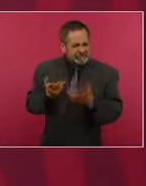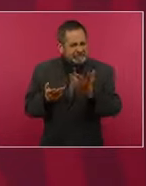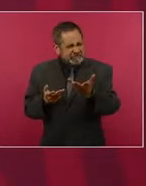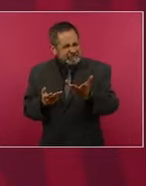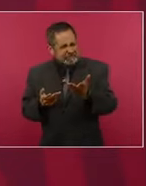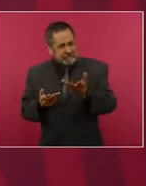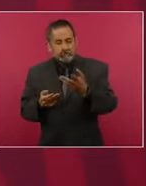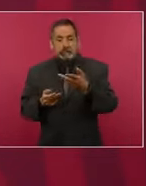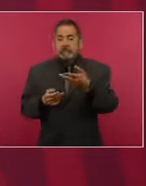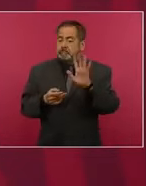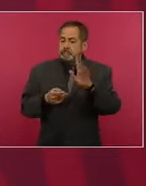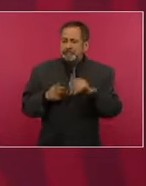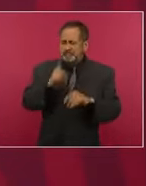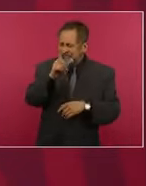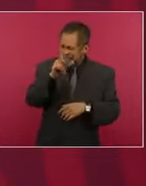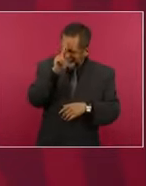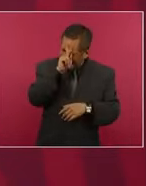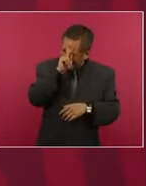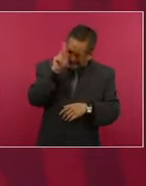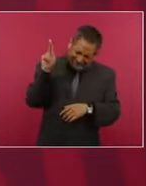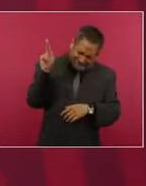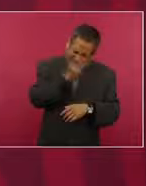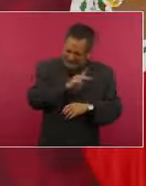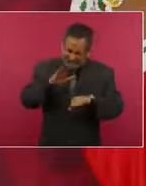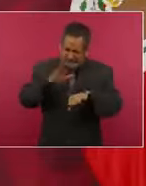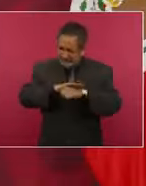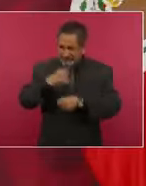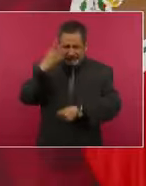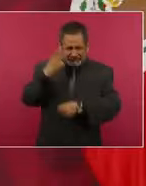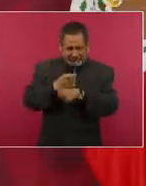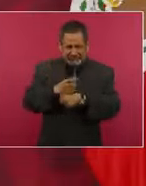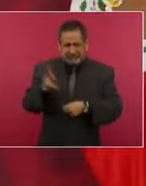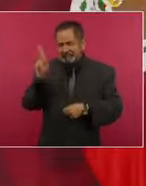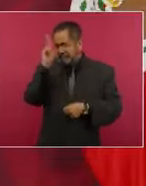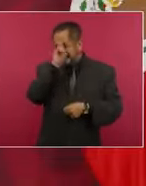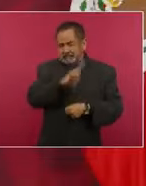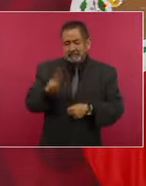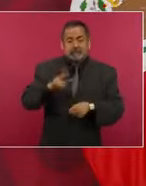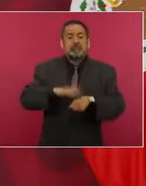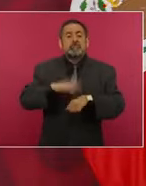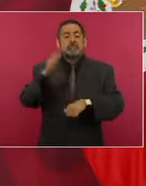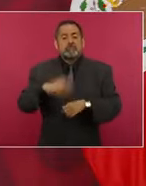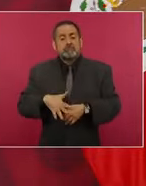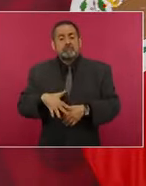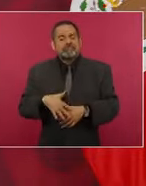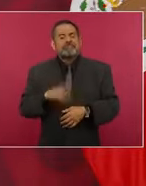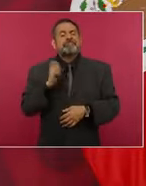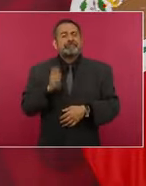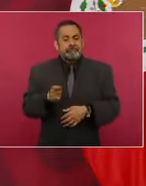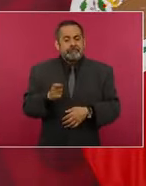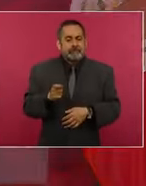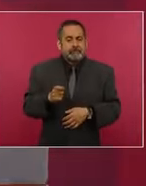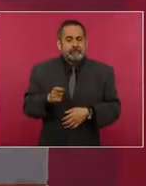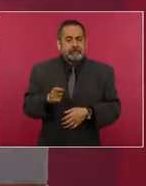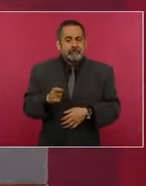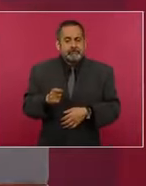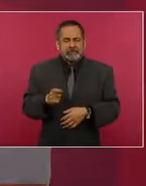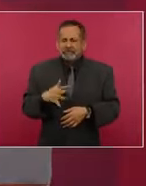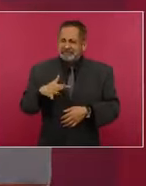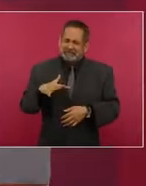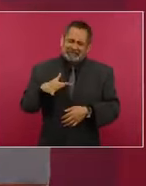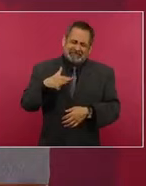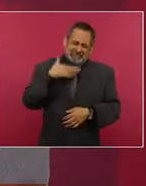Pero nada se compara, todo eso que hemos visto, todo ese repaso, con la corrupción que